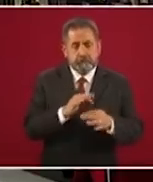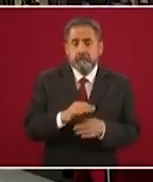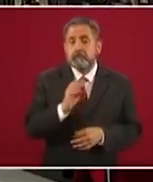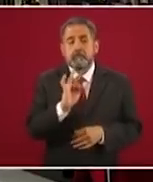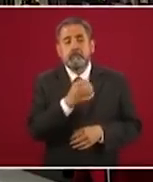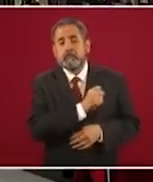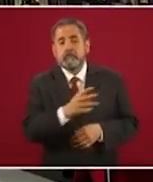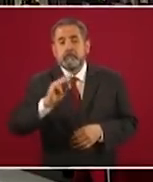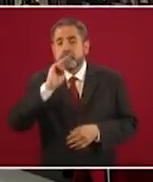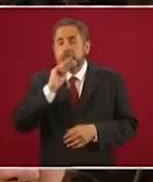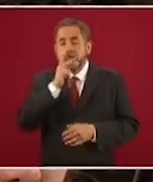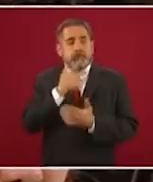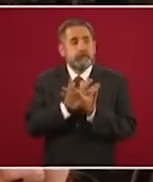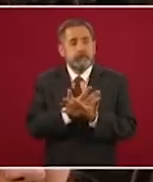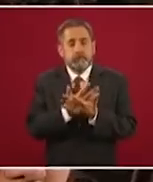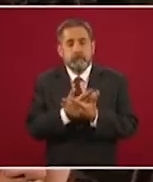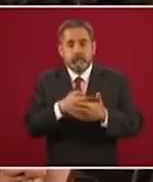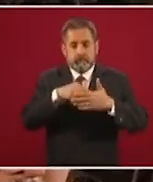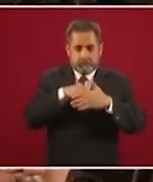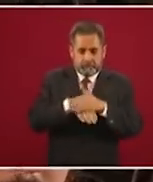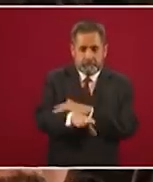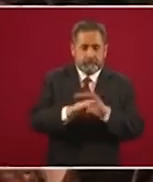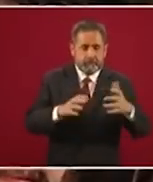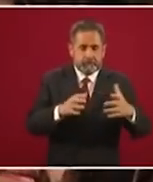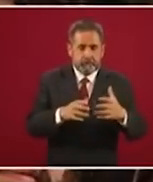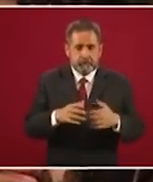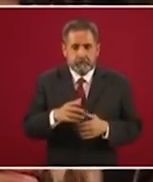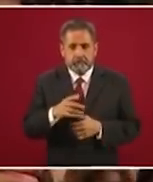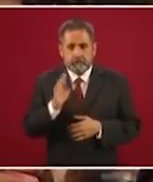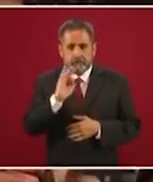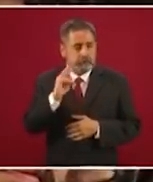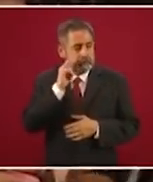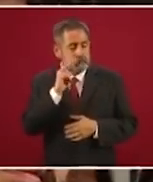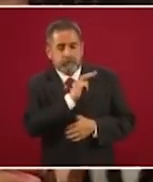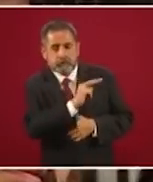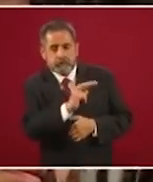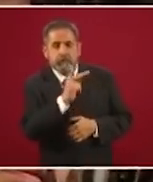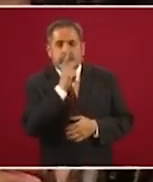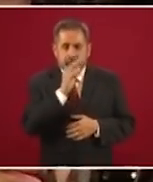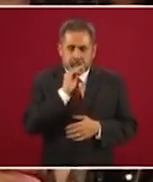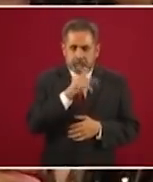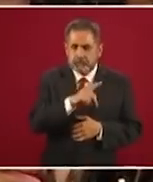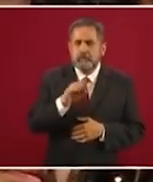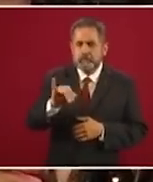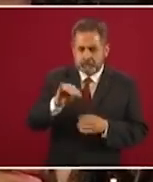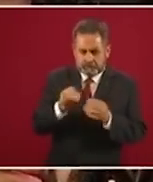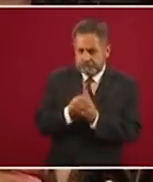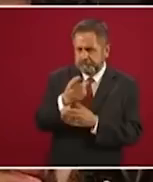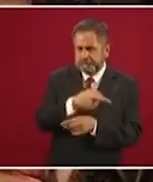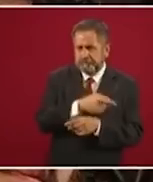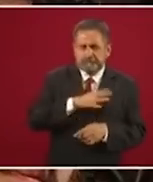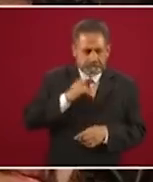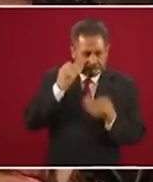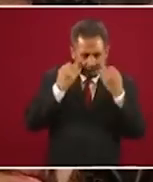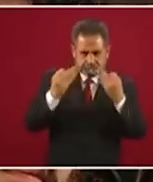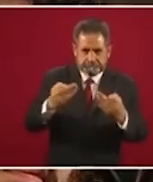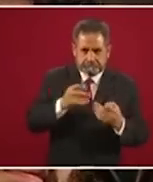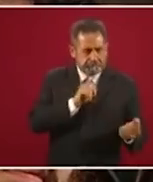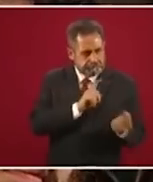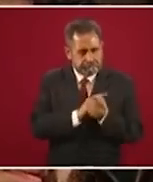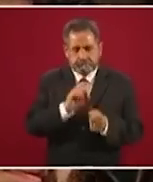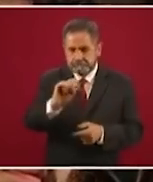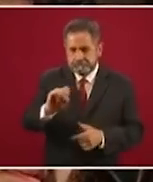justo esperándolo cuando entró a la termoeléctrica, no sé si las pudo ver. Luego sí, se ahí a la saliendo de la termoeléctrica, me los